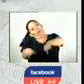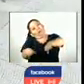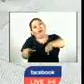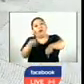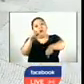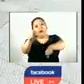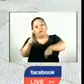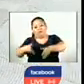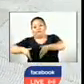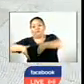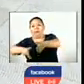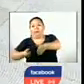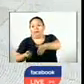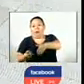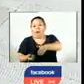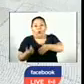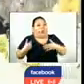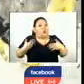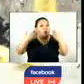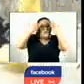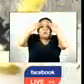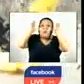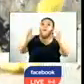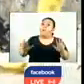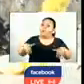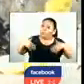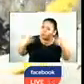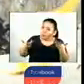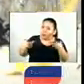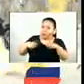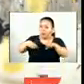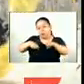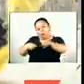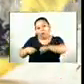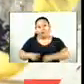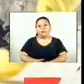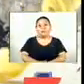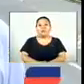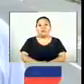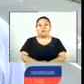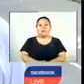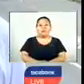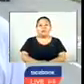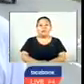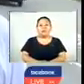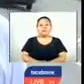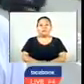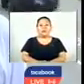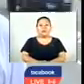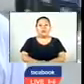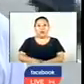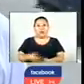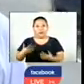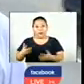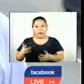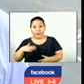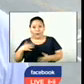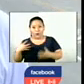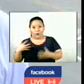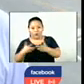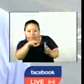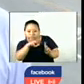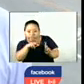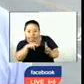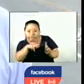costado de la calle. Se desconoce cuál habría sido la causa del percance. Los compañeros se evaluaron ya la persona